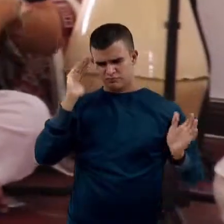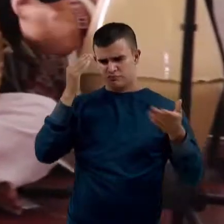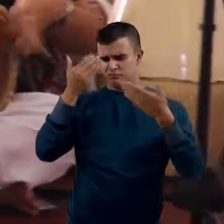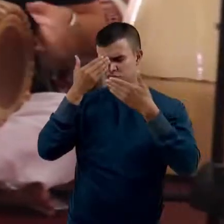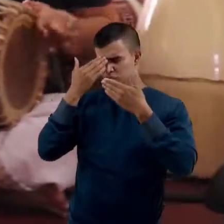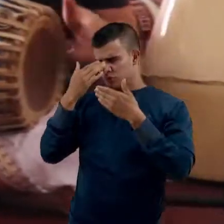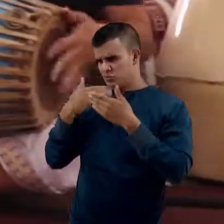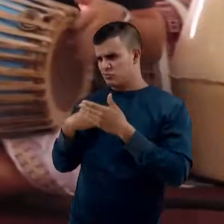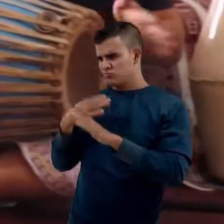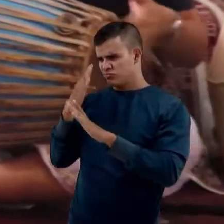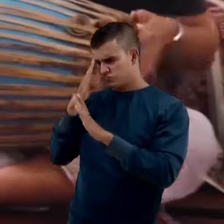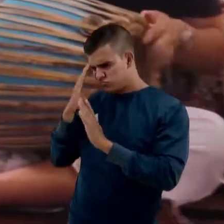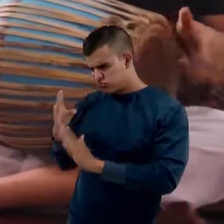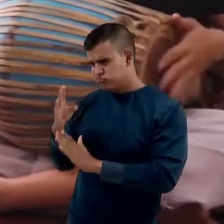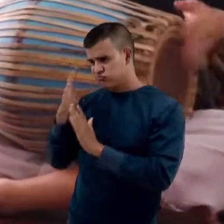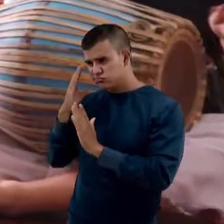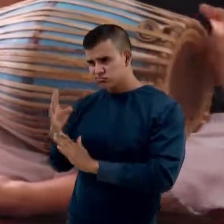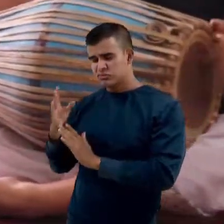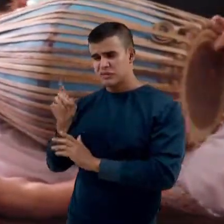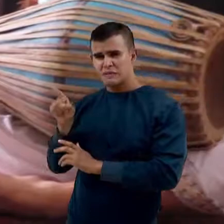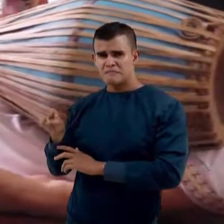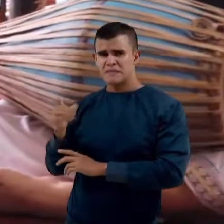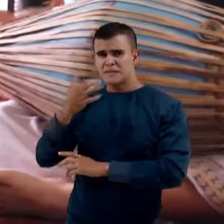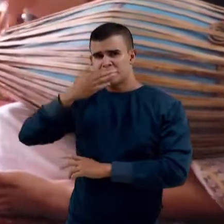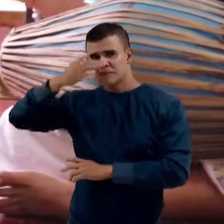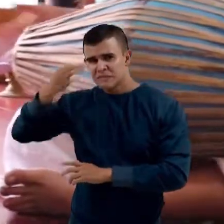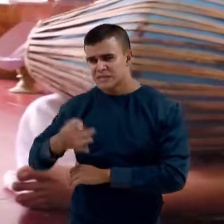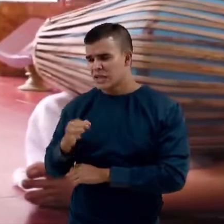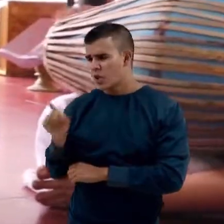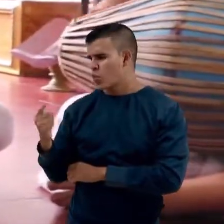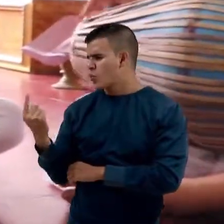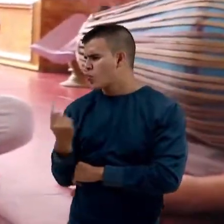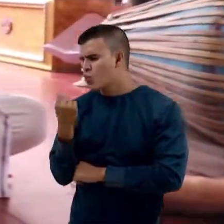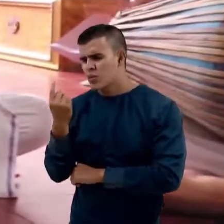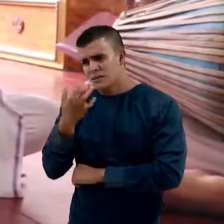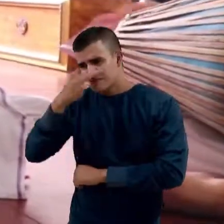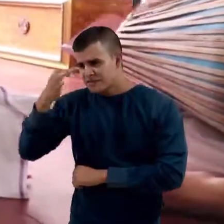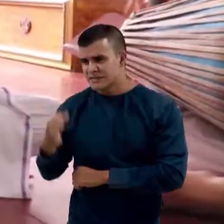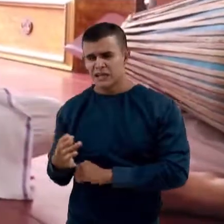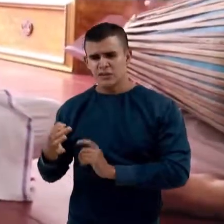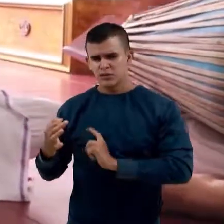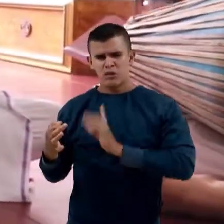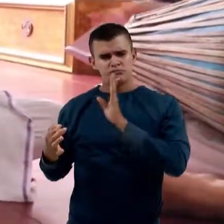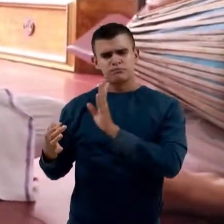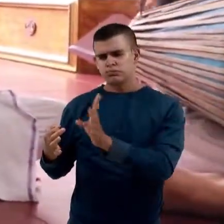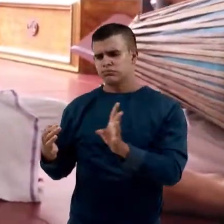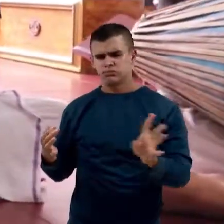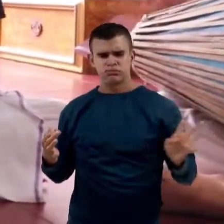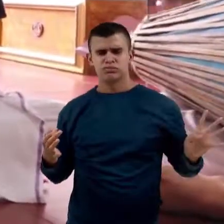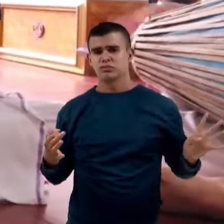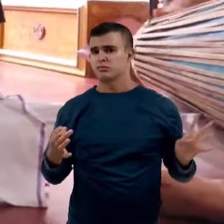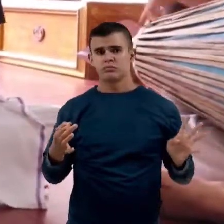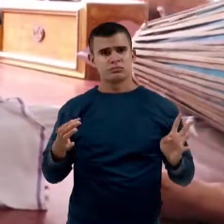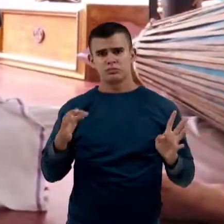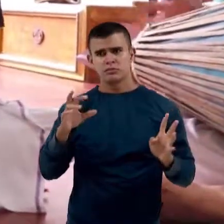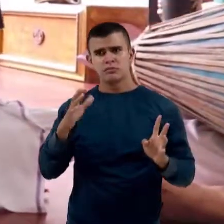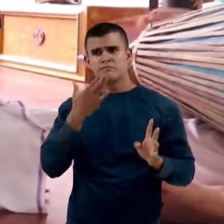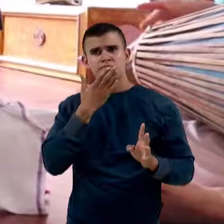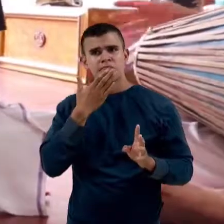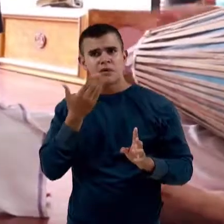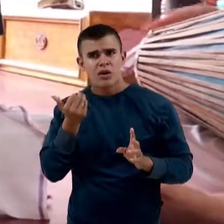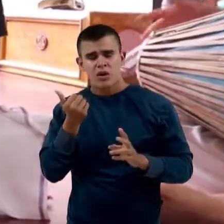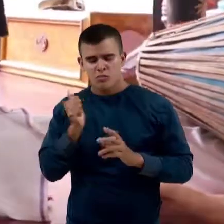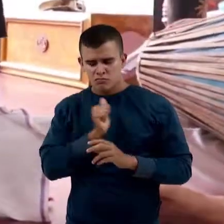en un dogma, crea que esa verdad que encontró es la única y por lo tanto recorra